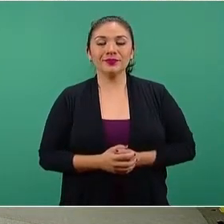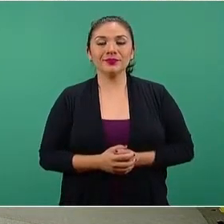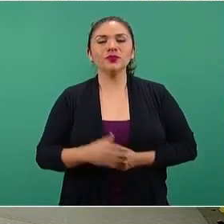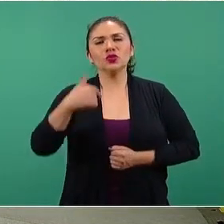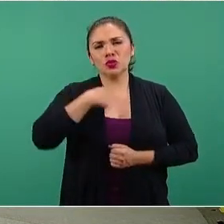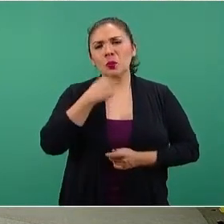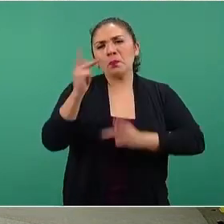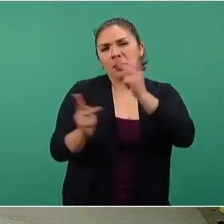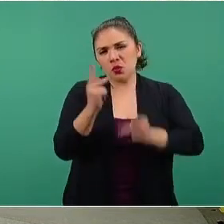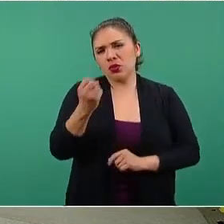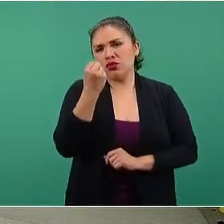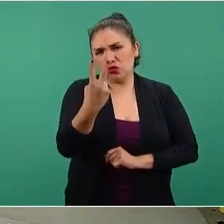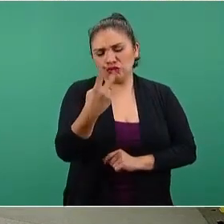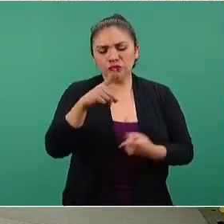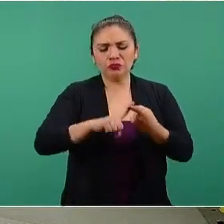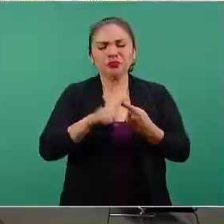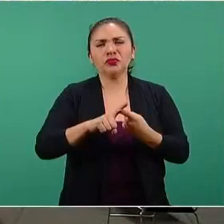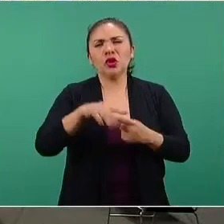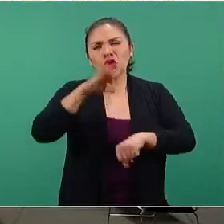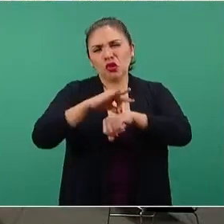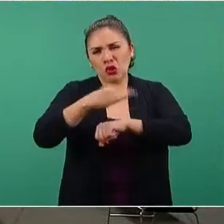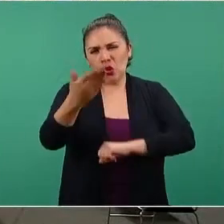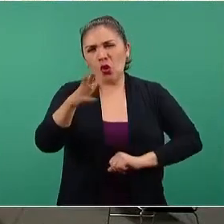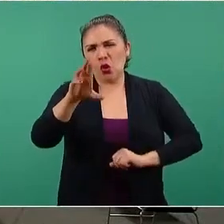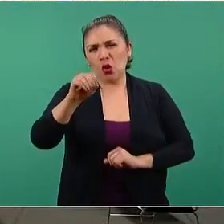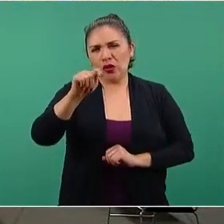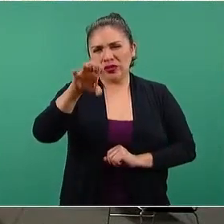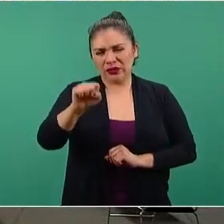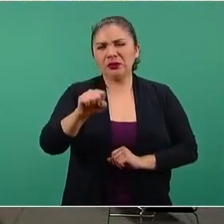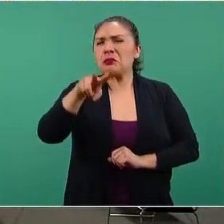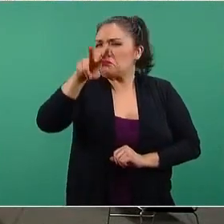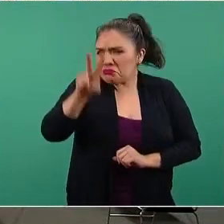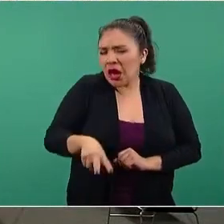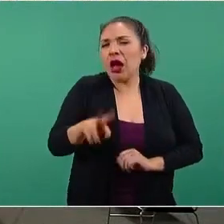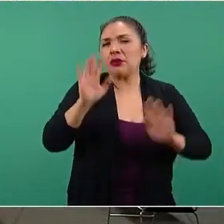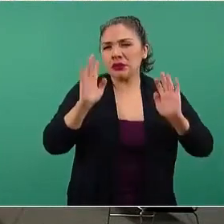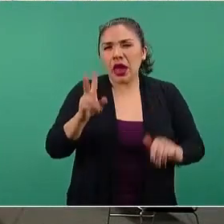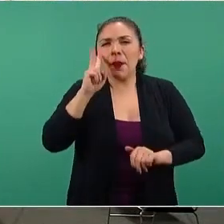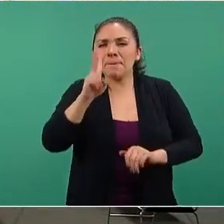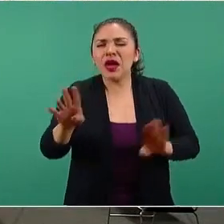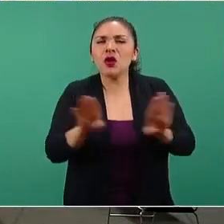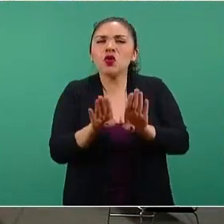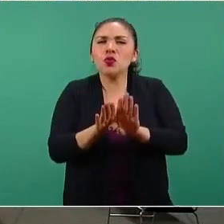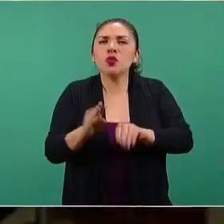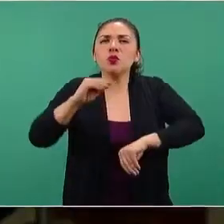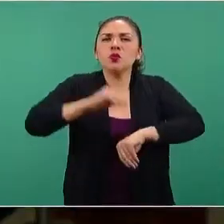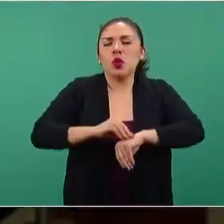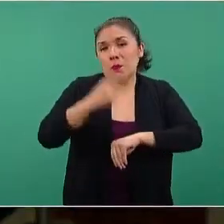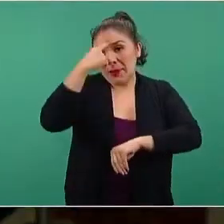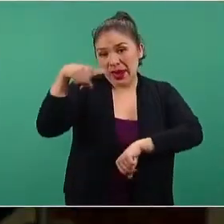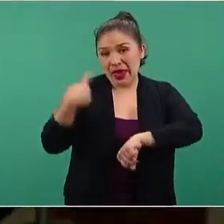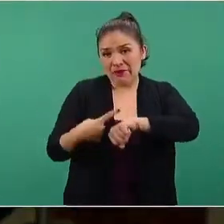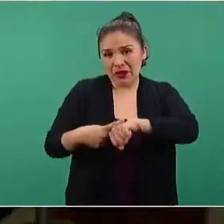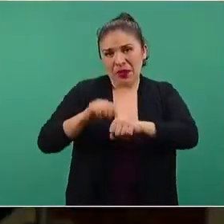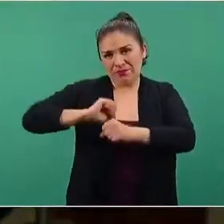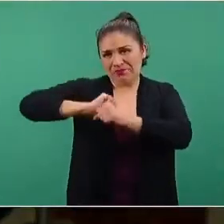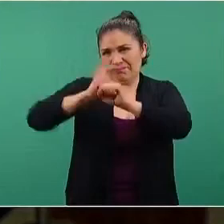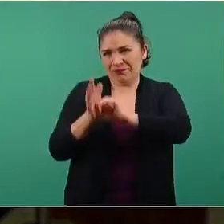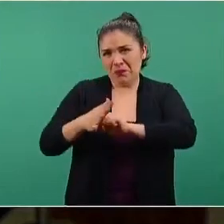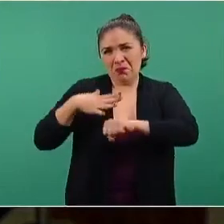dos preguntas. Una, doctor Cortés, es claro que el comportamiento de la epidemia es